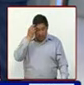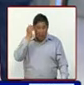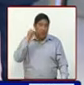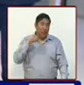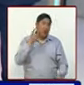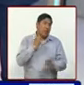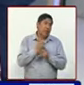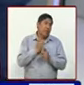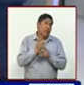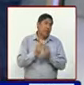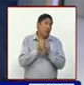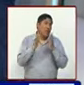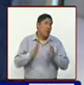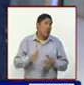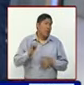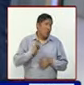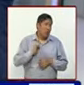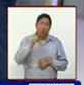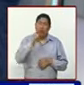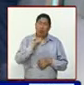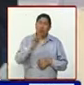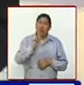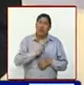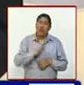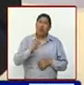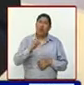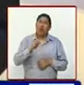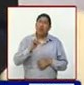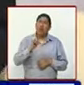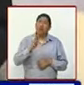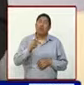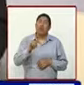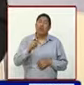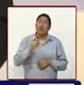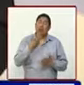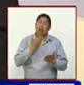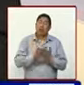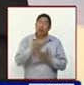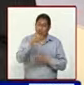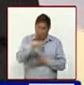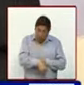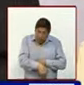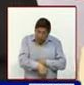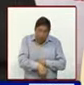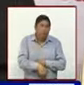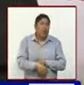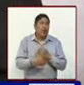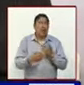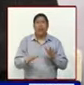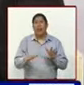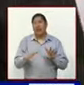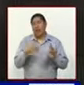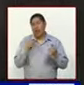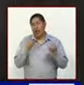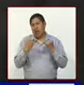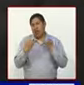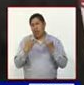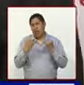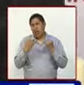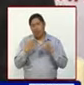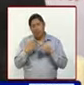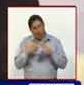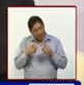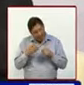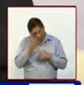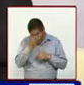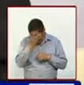Y efectivamente, compañeros, me encuentro con la señora Miriam. ¿Cómo está, señora? Muy buenas noches. Ella nos tiene una ingrata noticia y